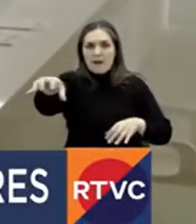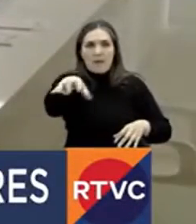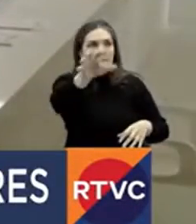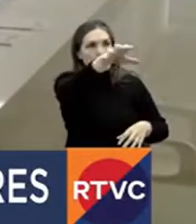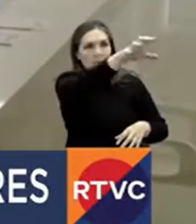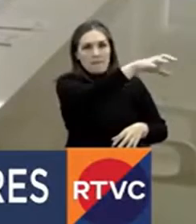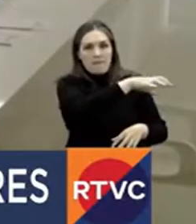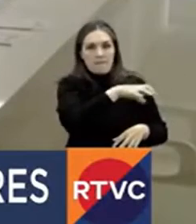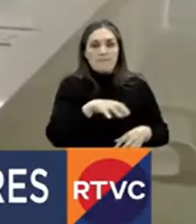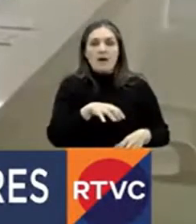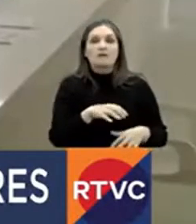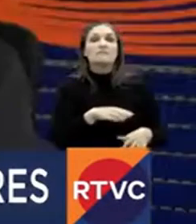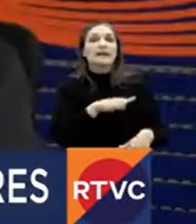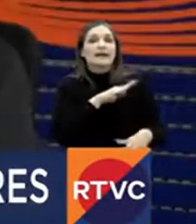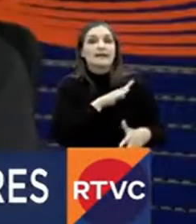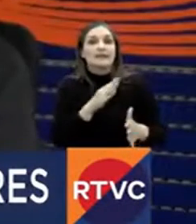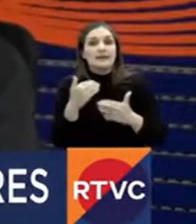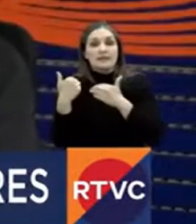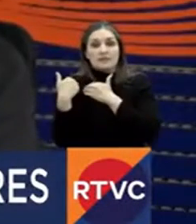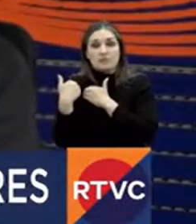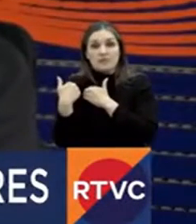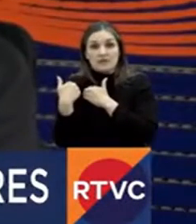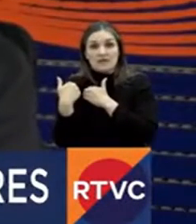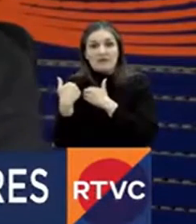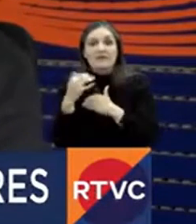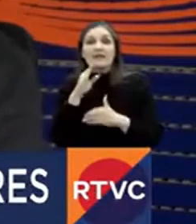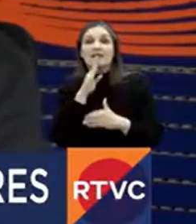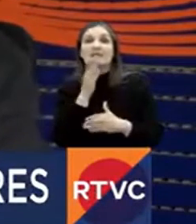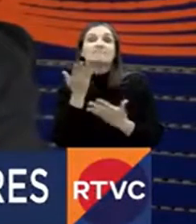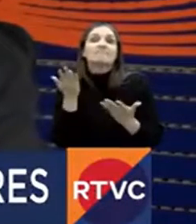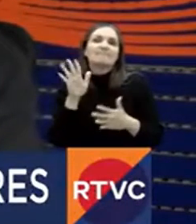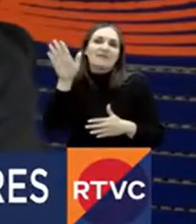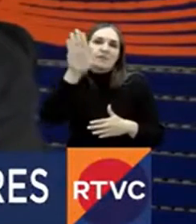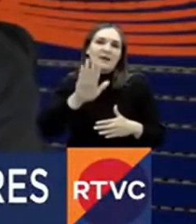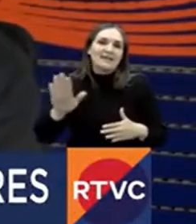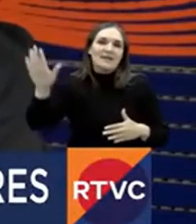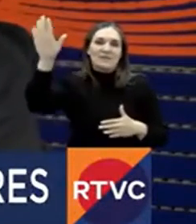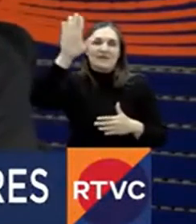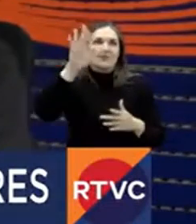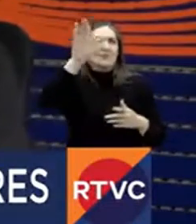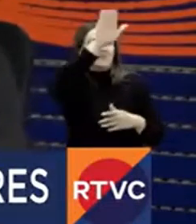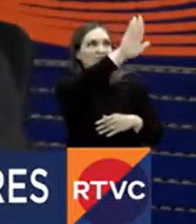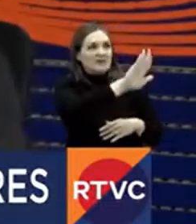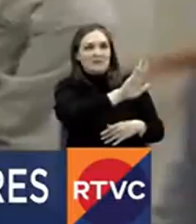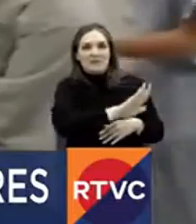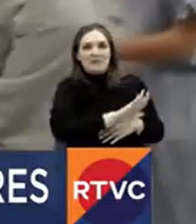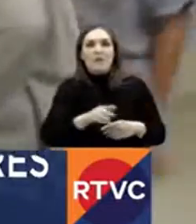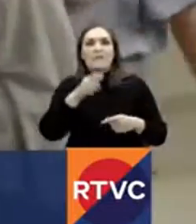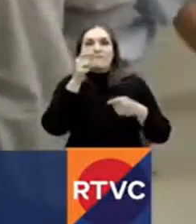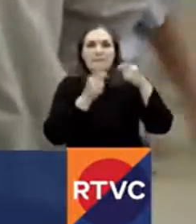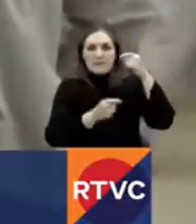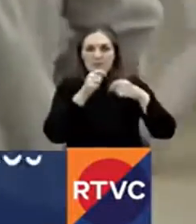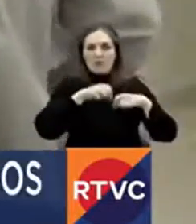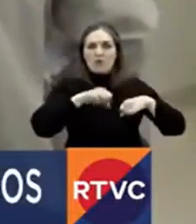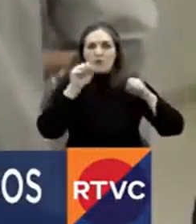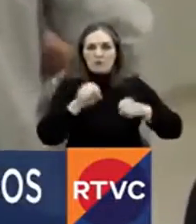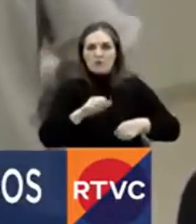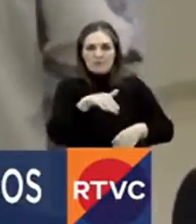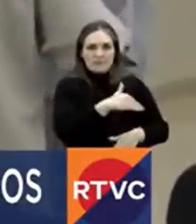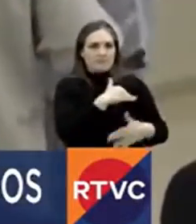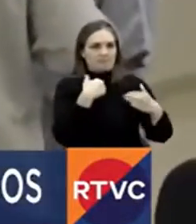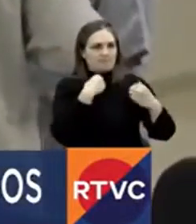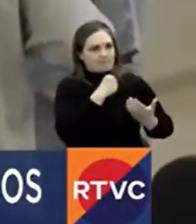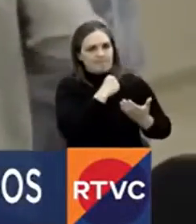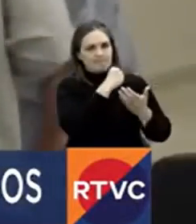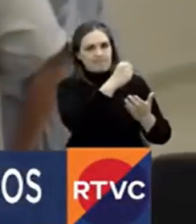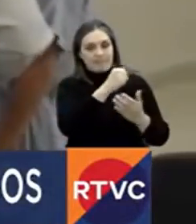son responsabilidad de los departamentos, los hospitales públicos, también van a tener que tener el presupuesto aprobado por el Ministerio de Salud. La ADRES